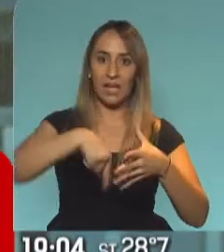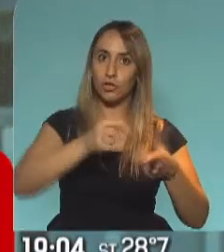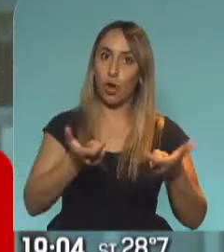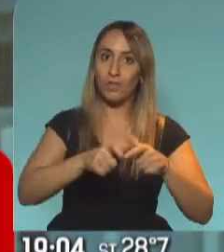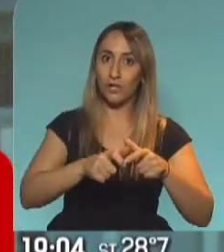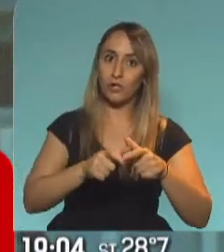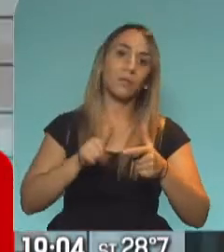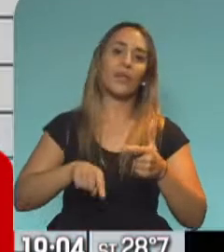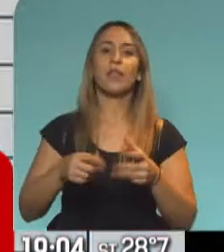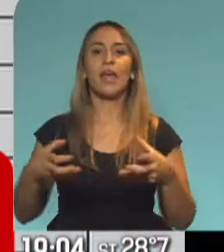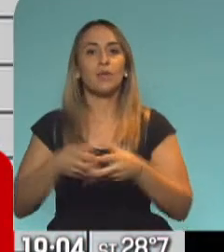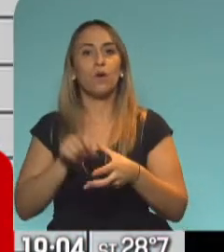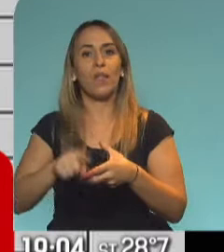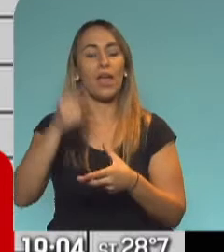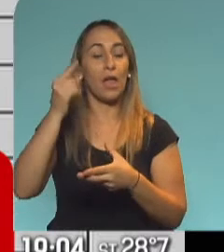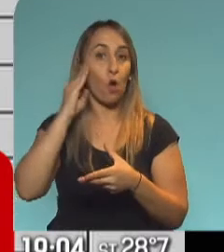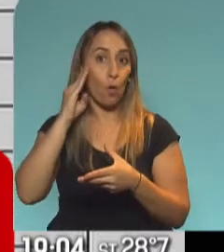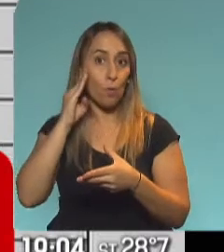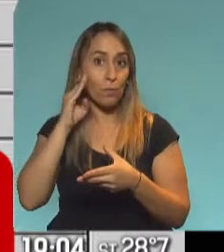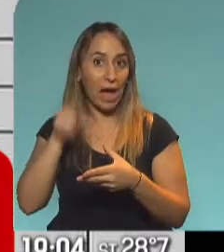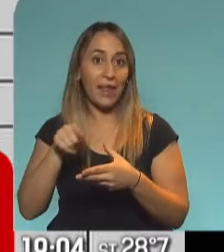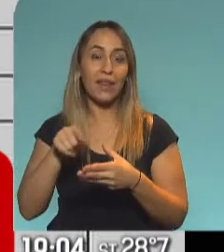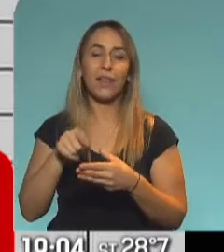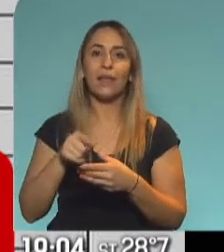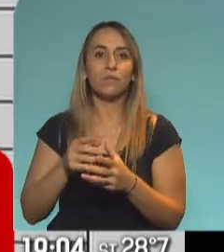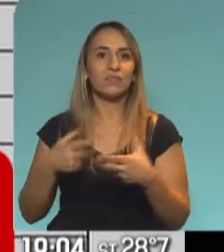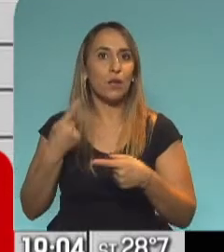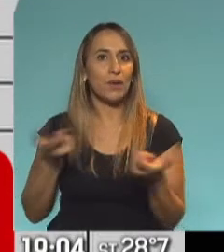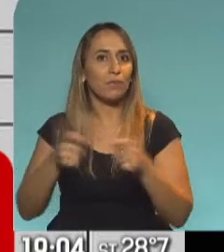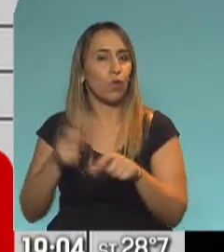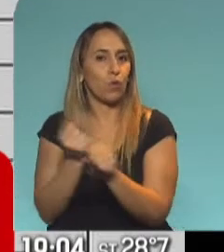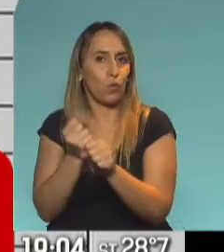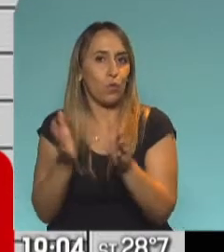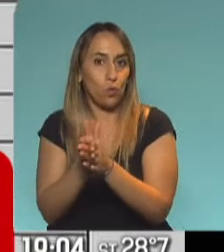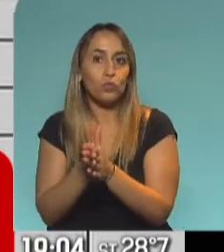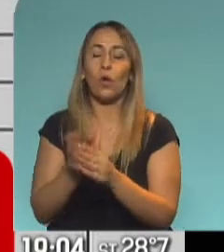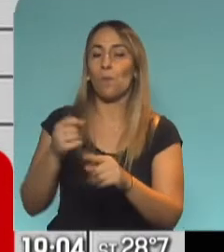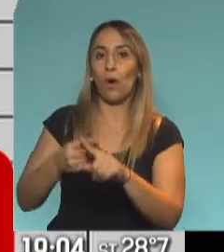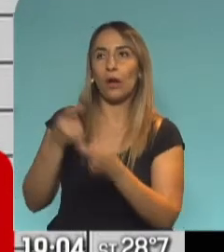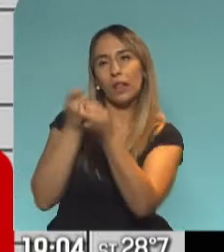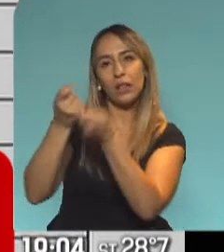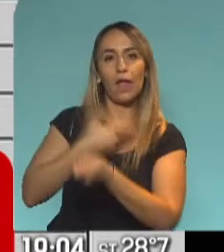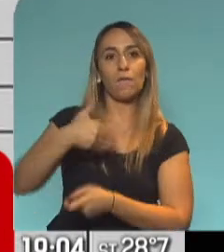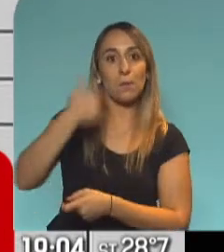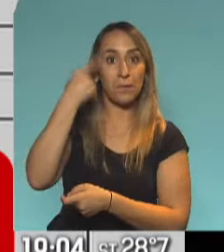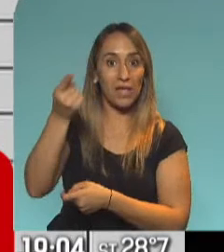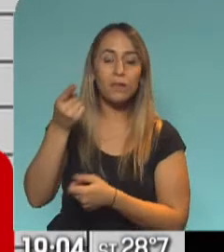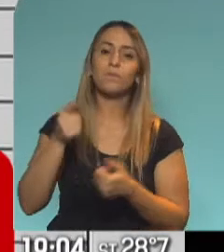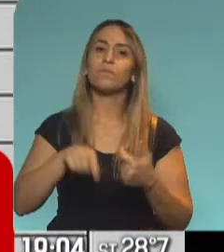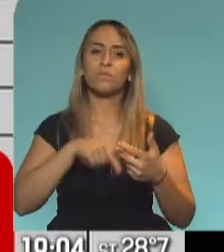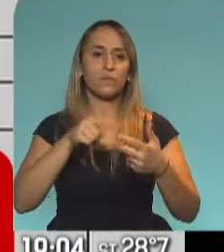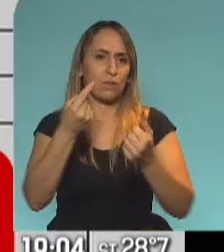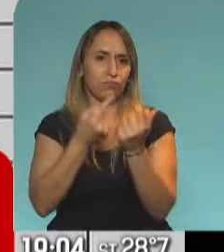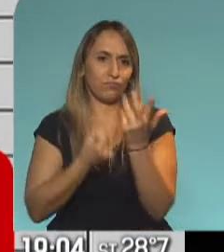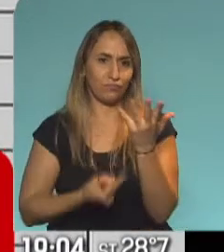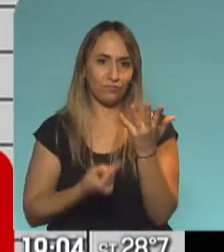que acompaña a Martín Guzmán en las negociaciones con el FMI, incluido el representante argentino en el FMI, que es Sergio Chodos. Allí está.